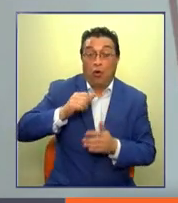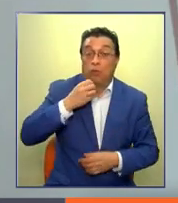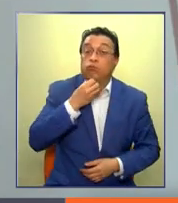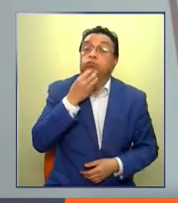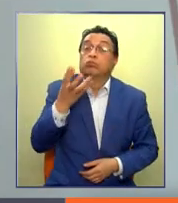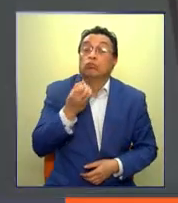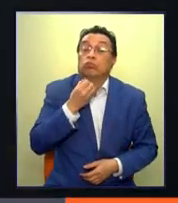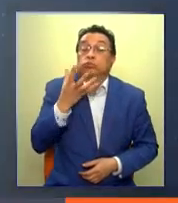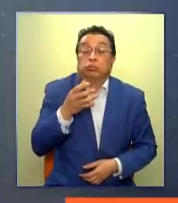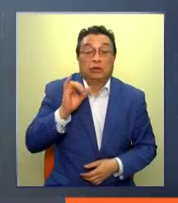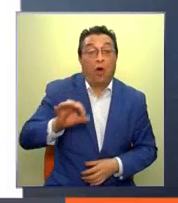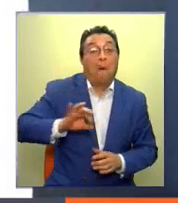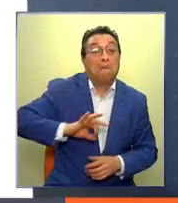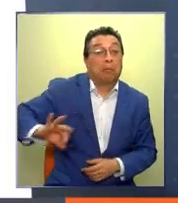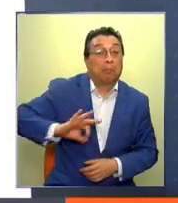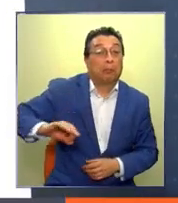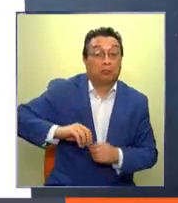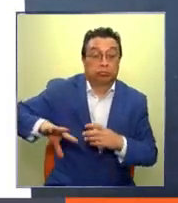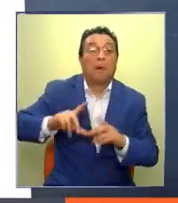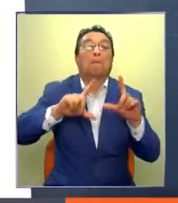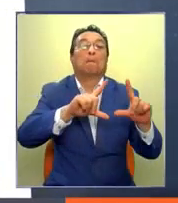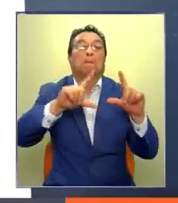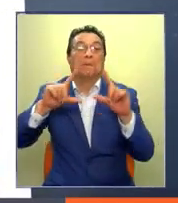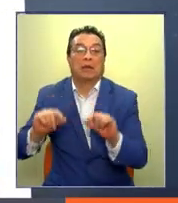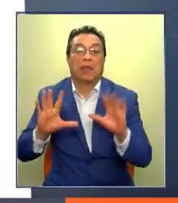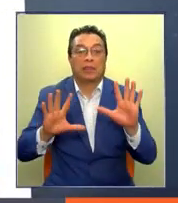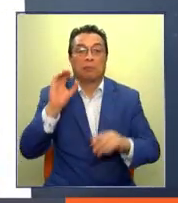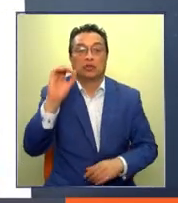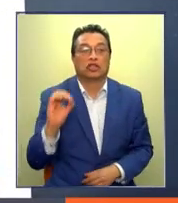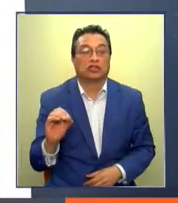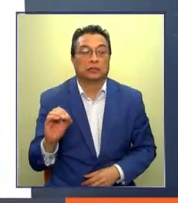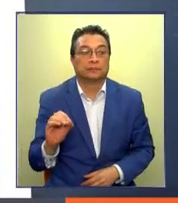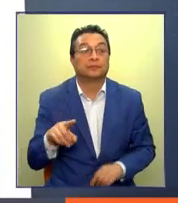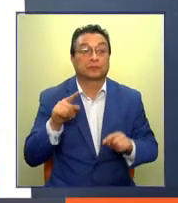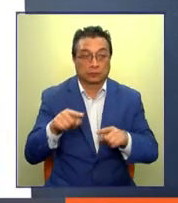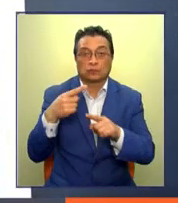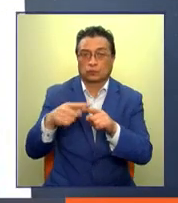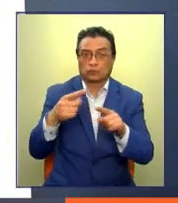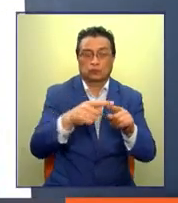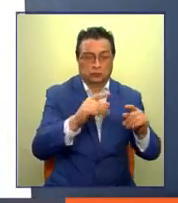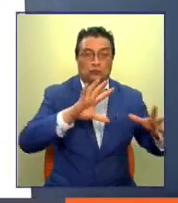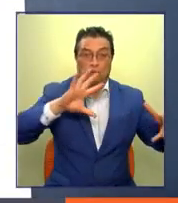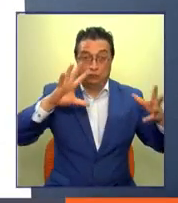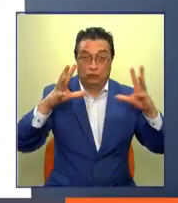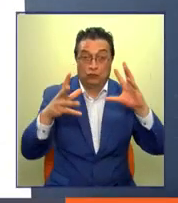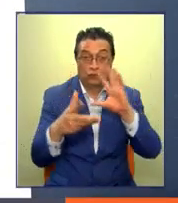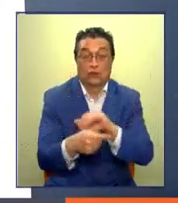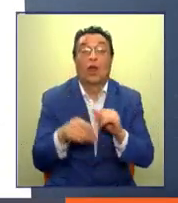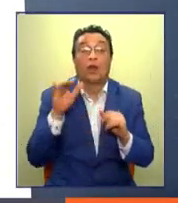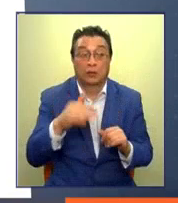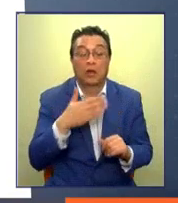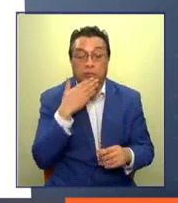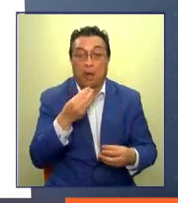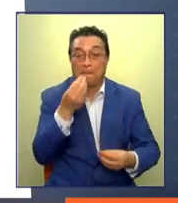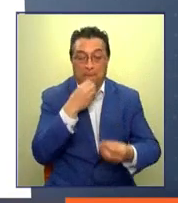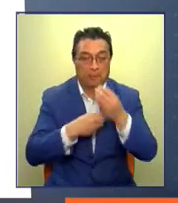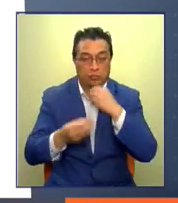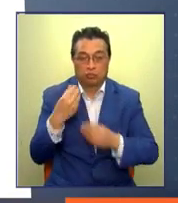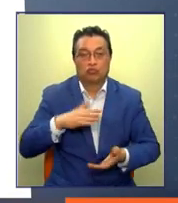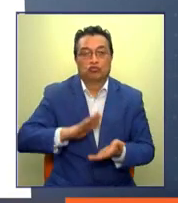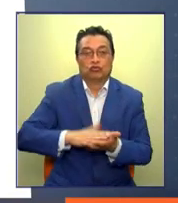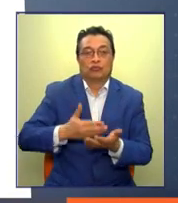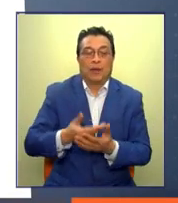10% aproximadamente. A estos se suman proyectos en distintas partes del mundo orientados a mejorar la alimentación de las vacas y